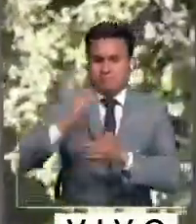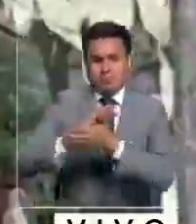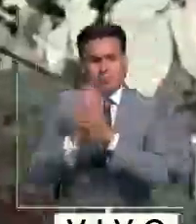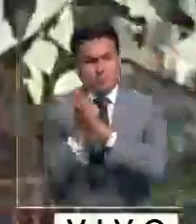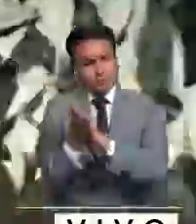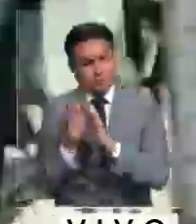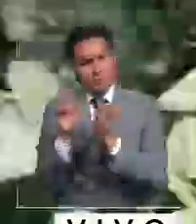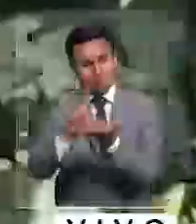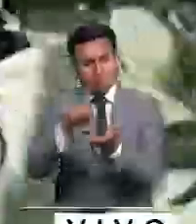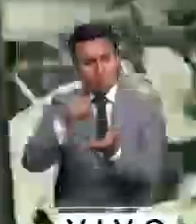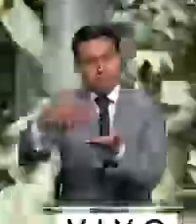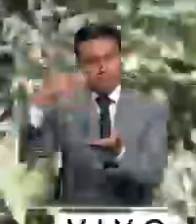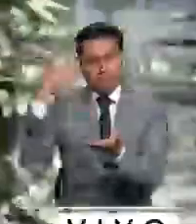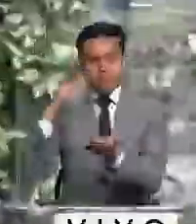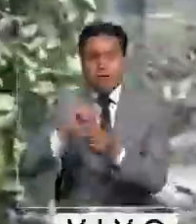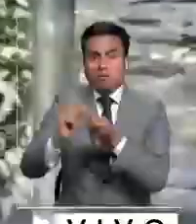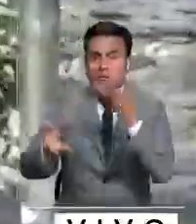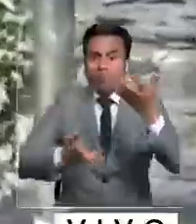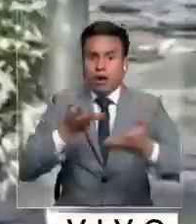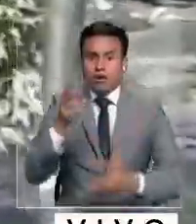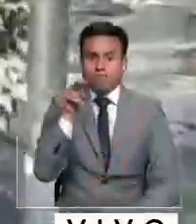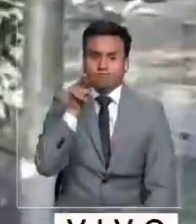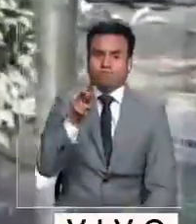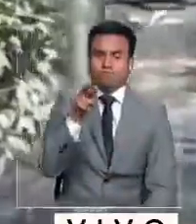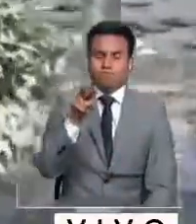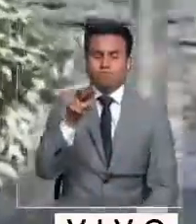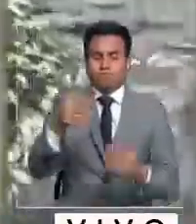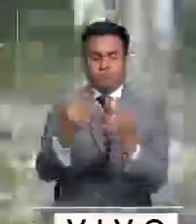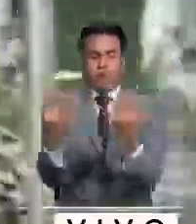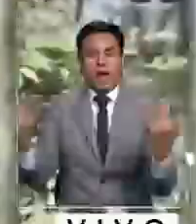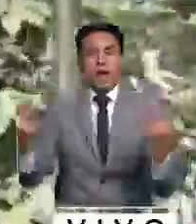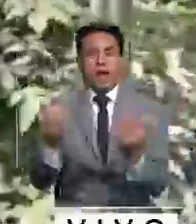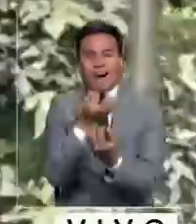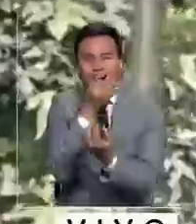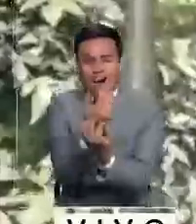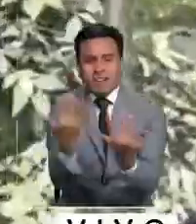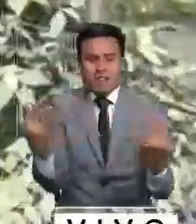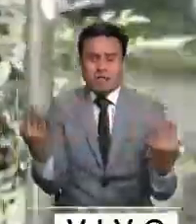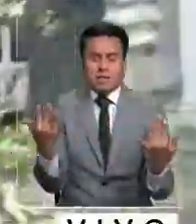este recinto. Ahí parte del fuego también en el antejardín no alcanzó